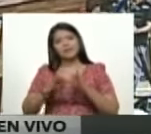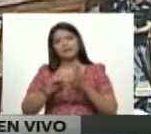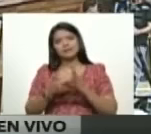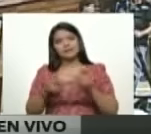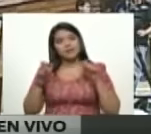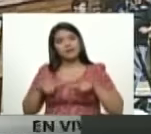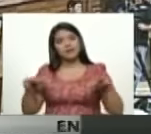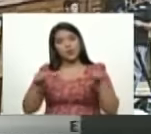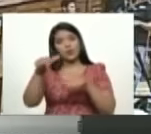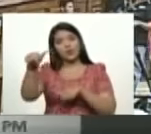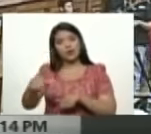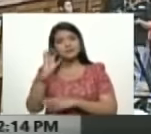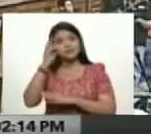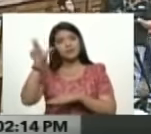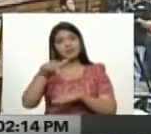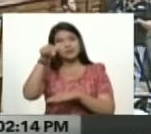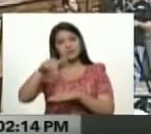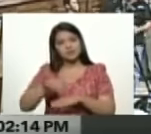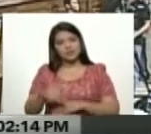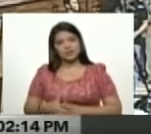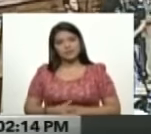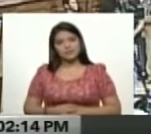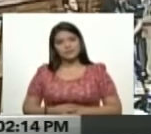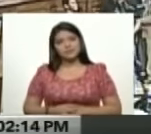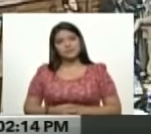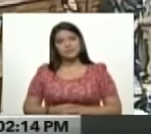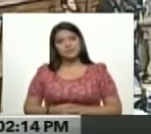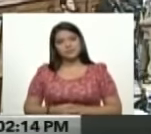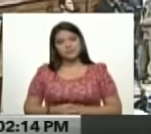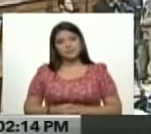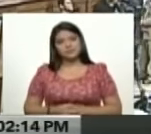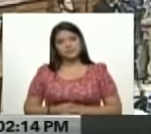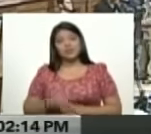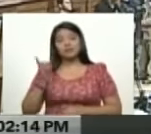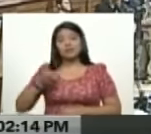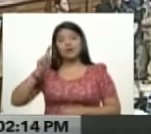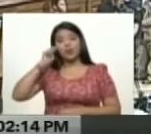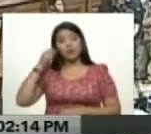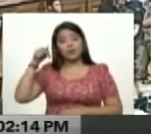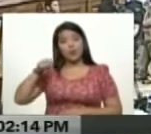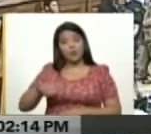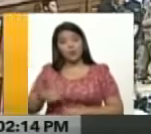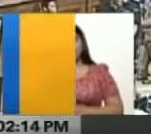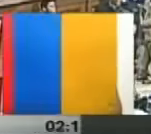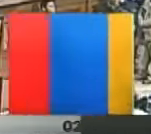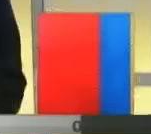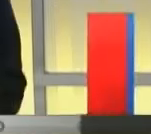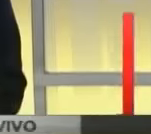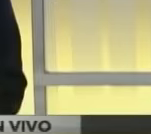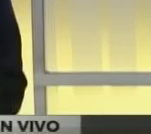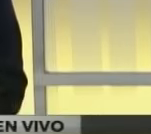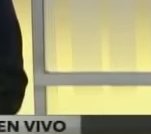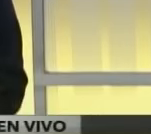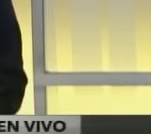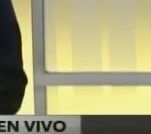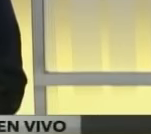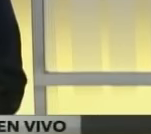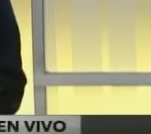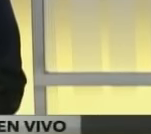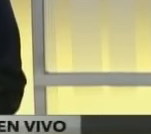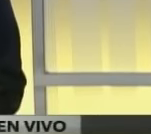recinto, como lo es la Asamblea Nacional. Recordemos que el día de hoy, dentro de lo que establece la Constitución de la